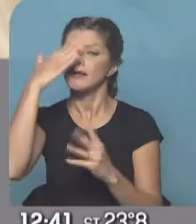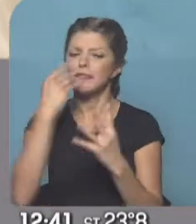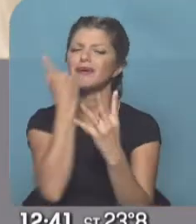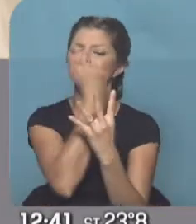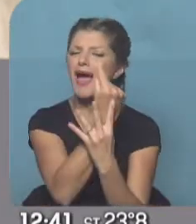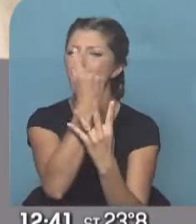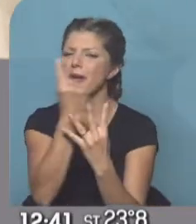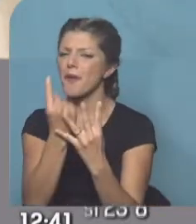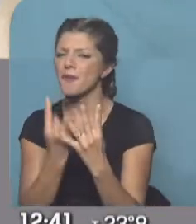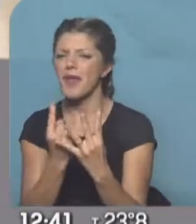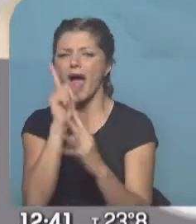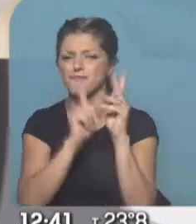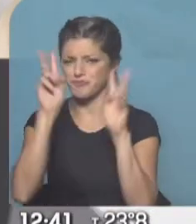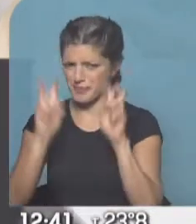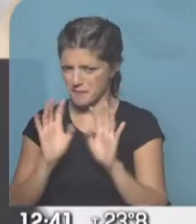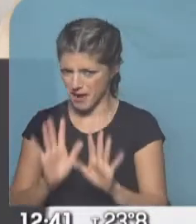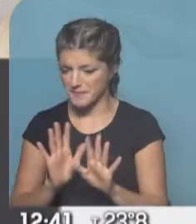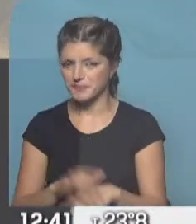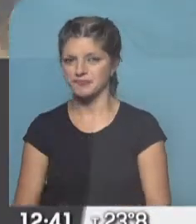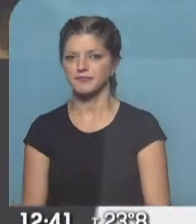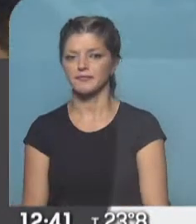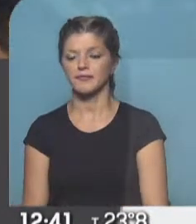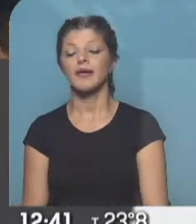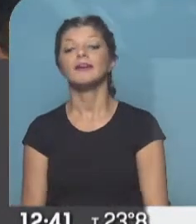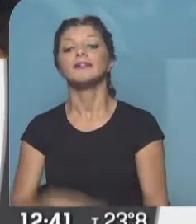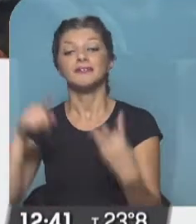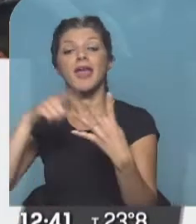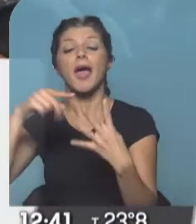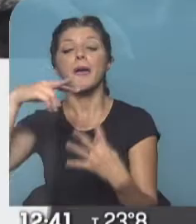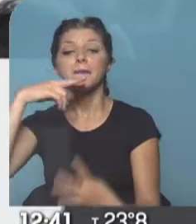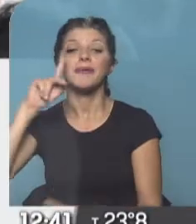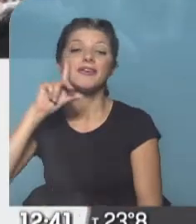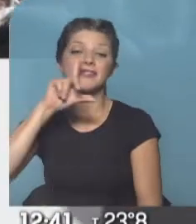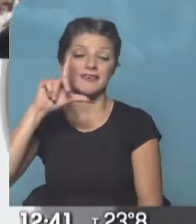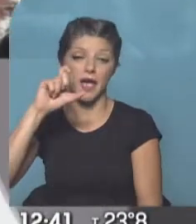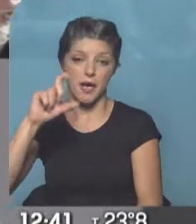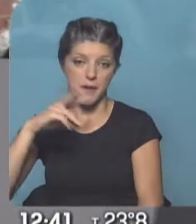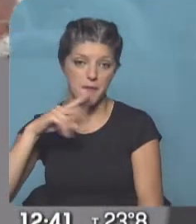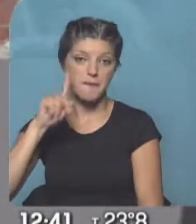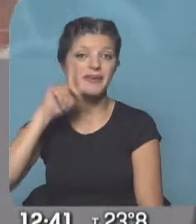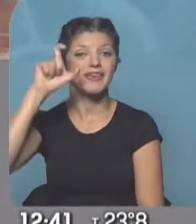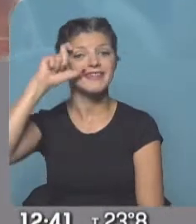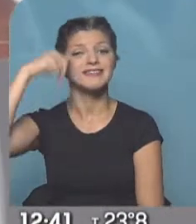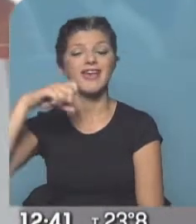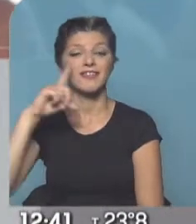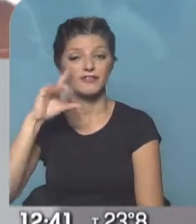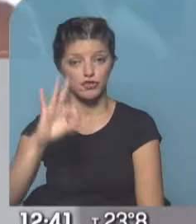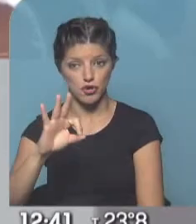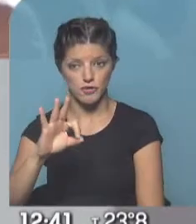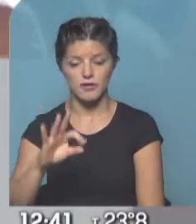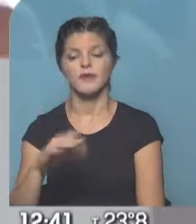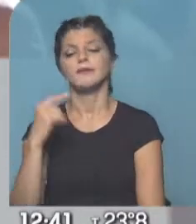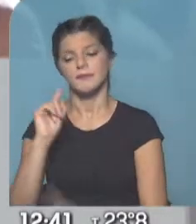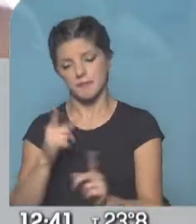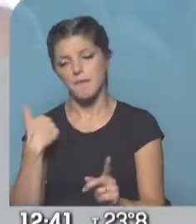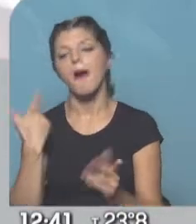va a especializarse un poco más. Y en Villavicencio se va a especializar sobre todo en el tema de pedir otra